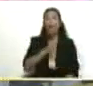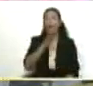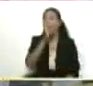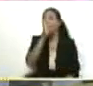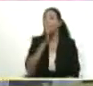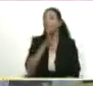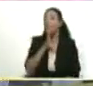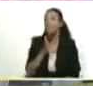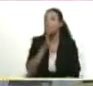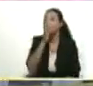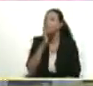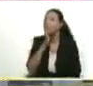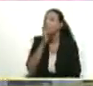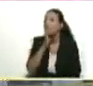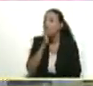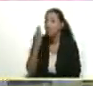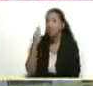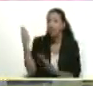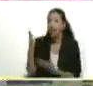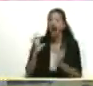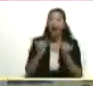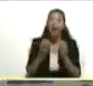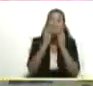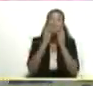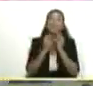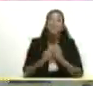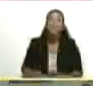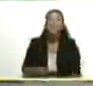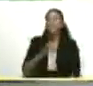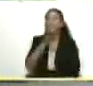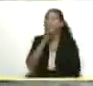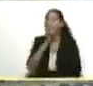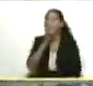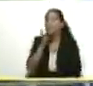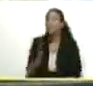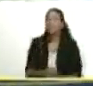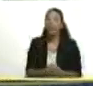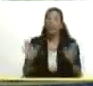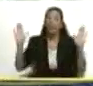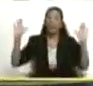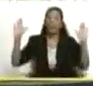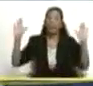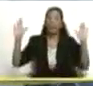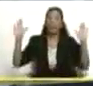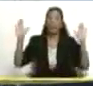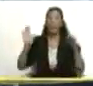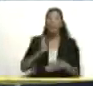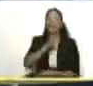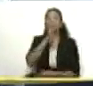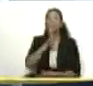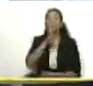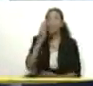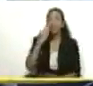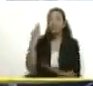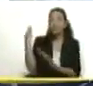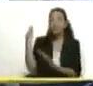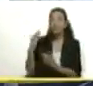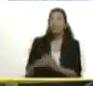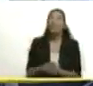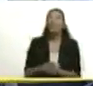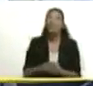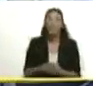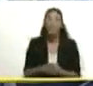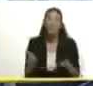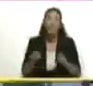jesuita. Mira, ahora tiene una barba como de monje tibetano. ¿Ah? El monje tibetano, Numa